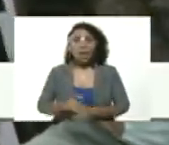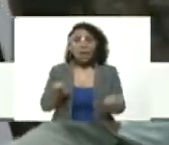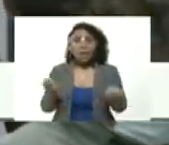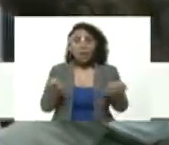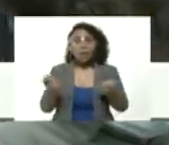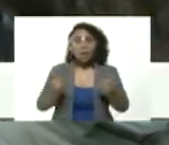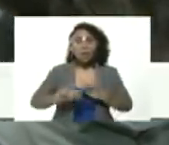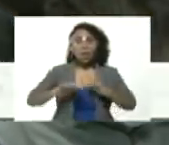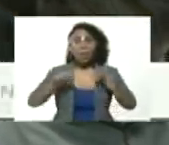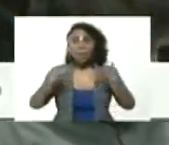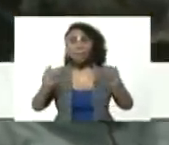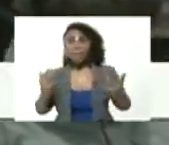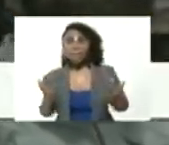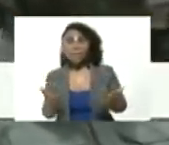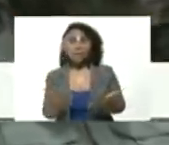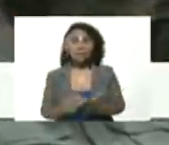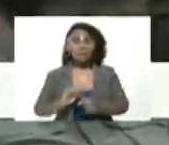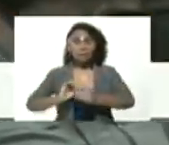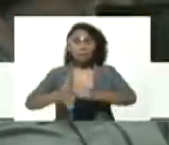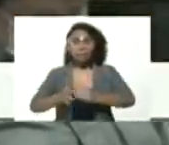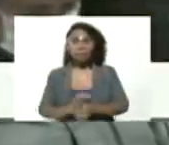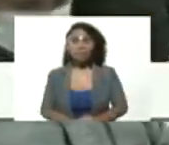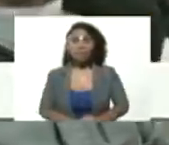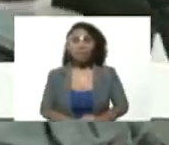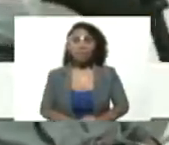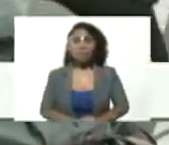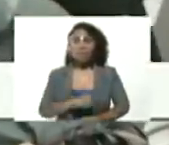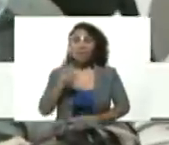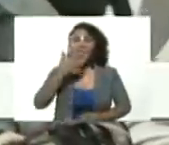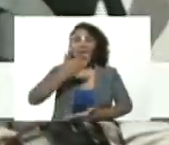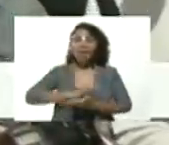pandemia COVID-19. Hay una carta